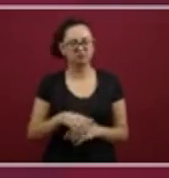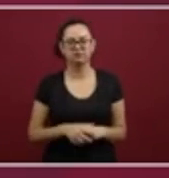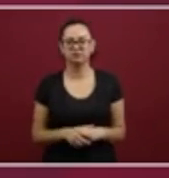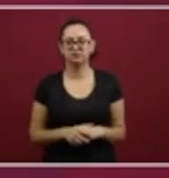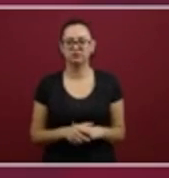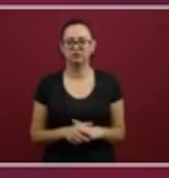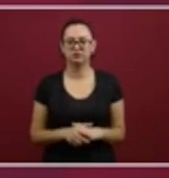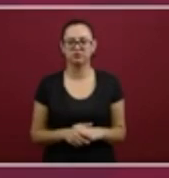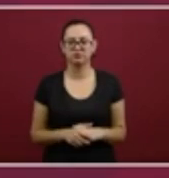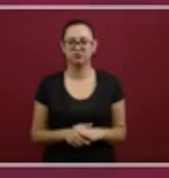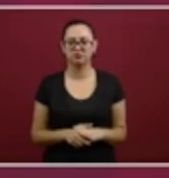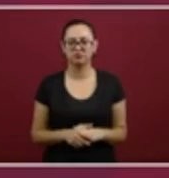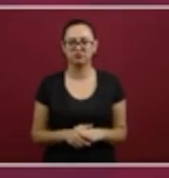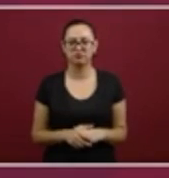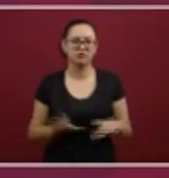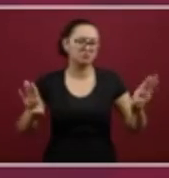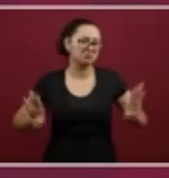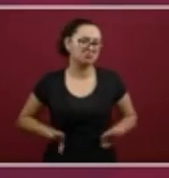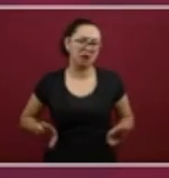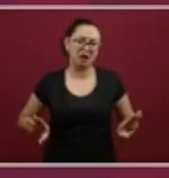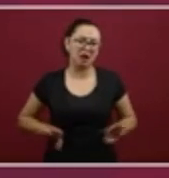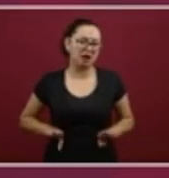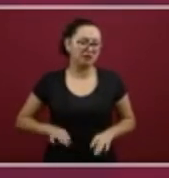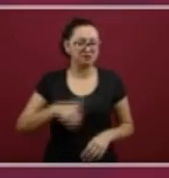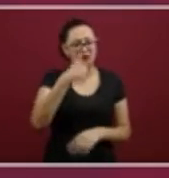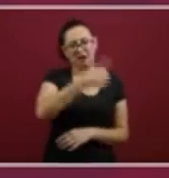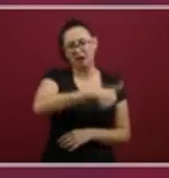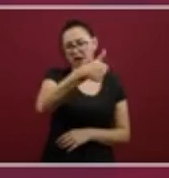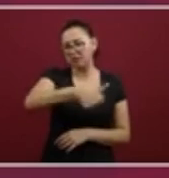Todos tenemos problemas de carácter.